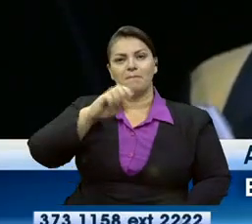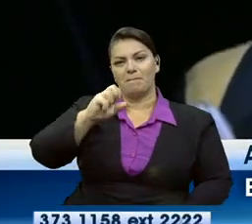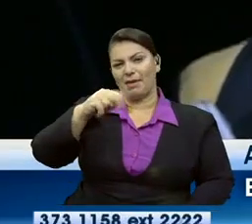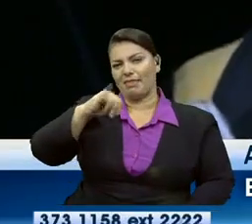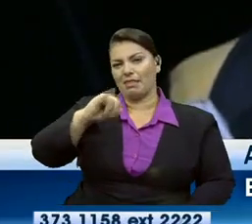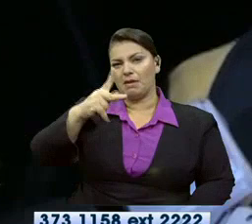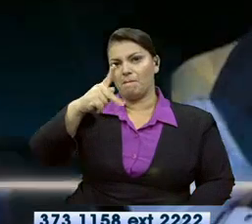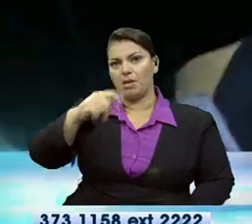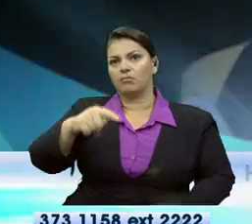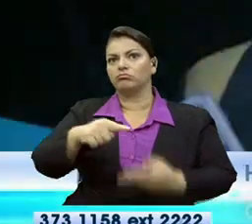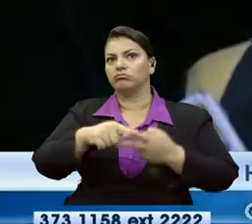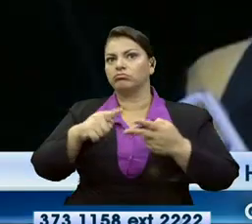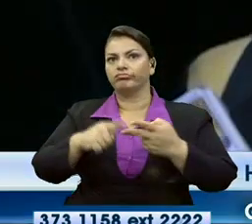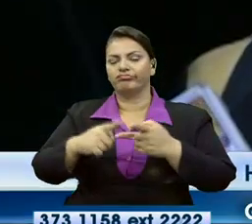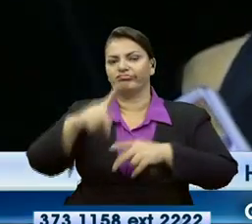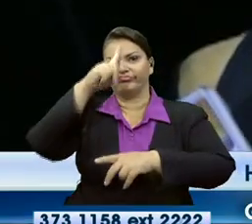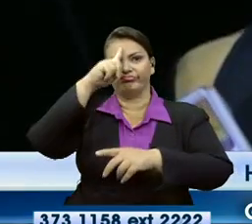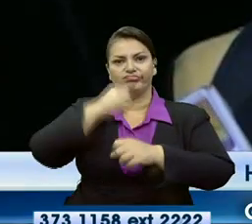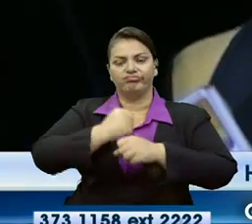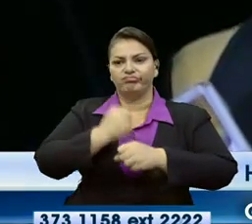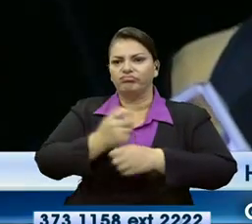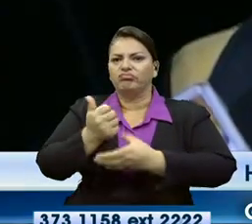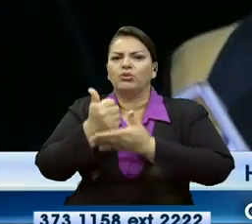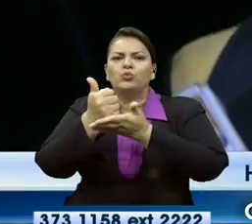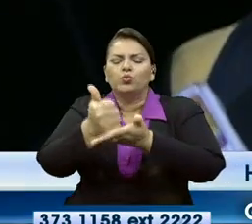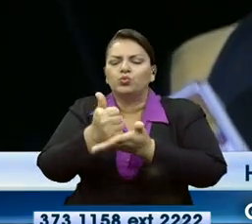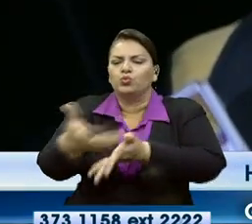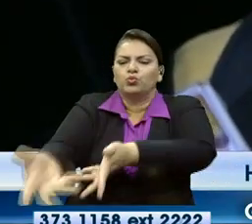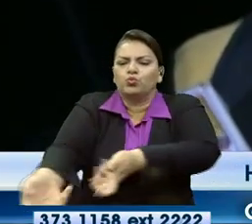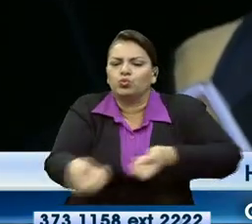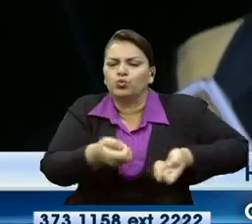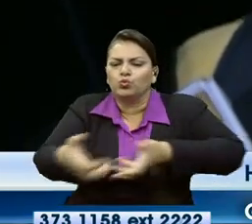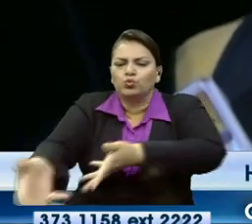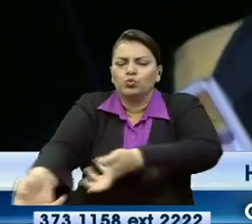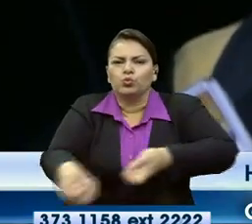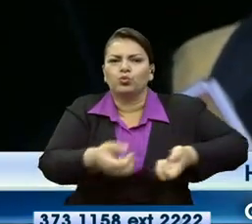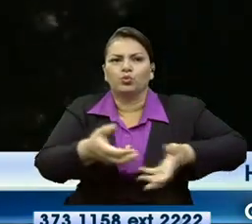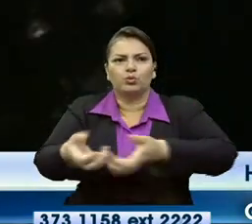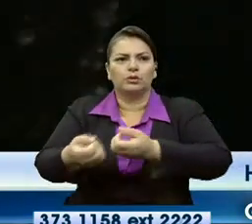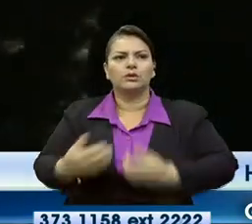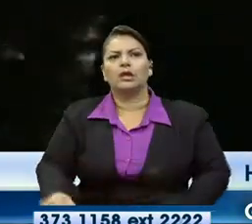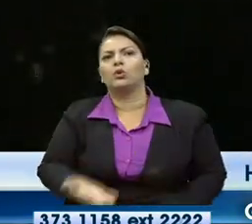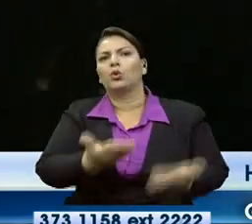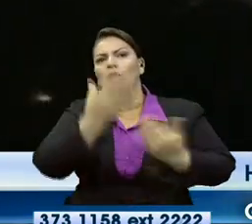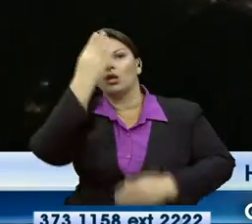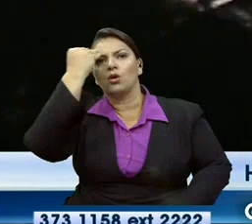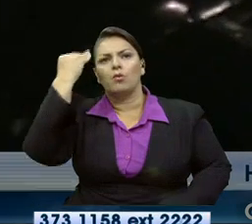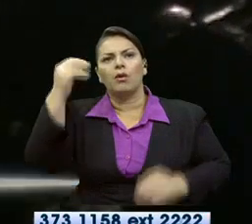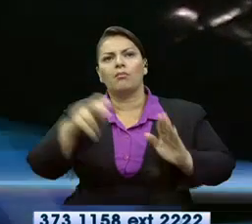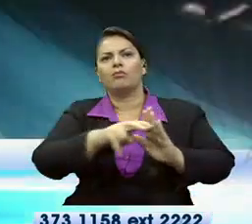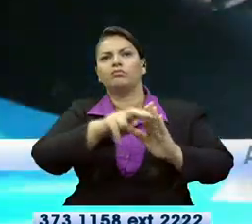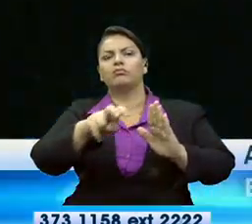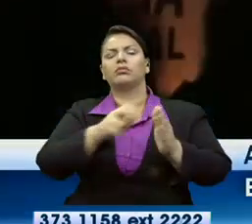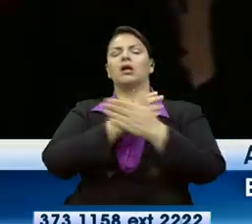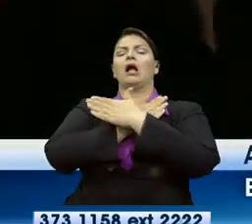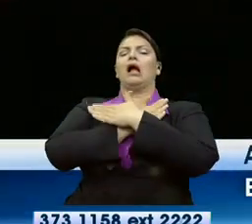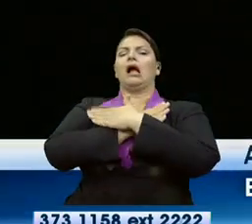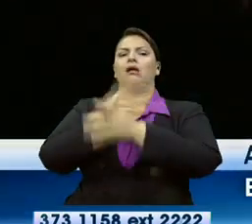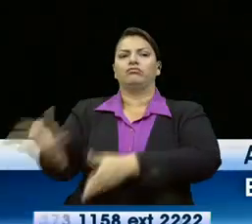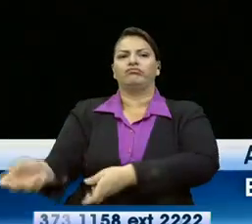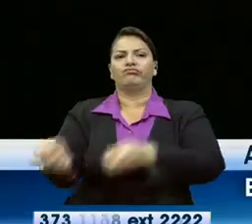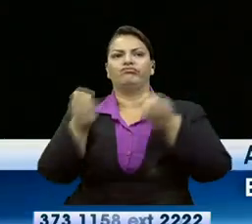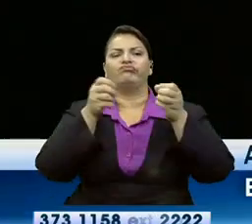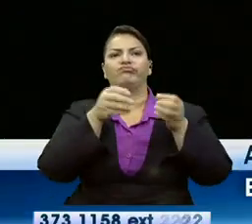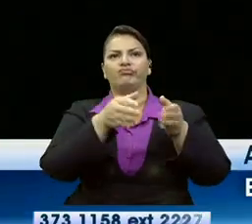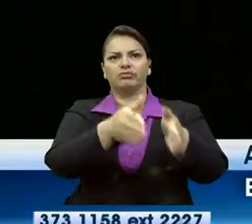3 cuerpos, aparentemente ya sin vida, que son ya trasladados hasta la morgue de Riobamba. El vehículo cayó al río Chambo. La persona